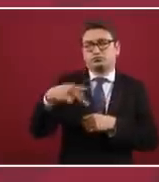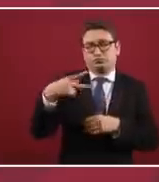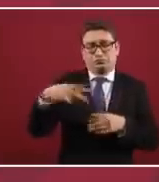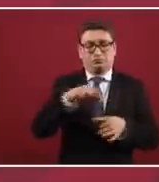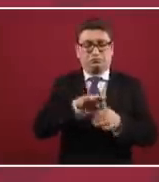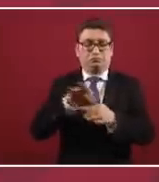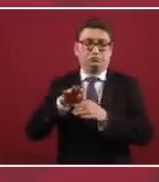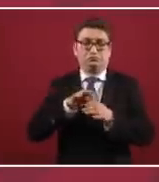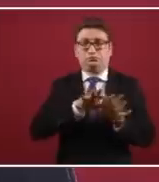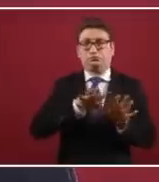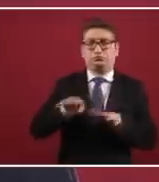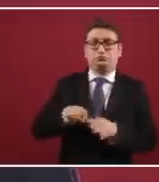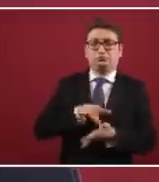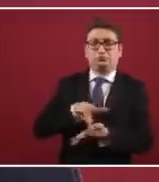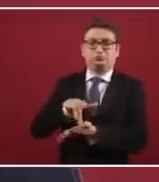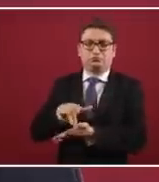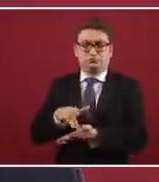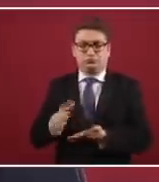solidaridad.